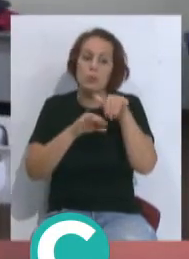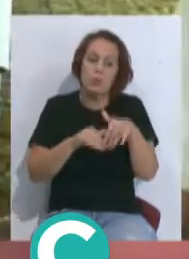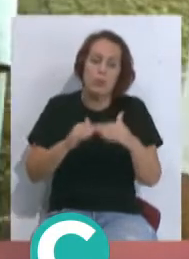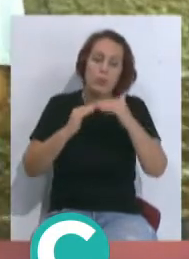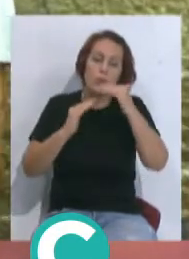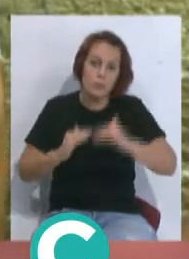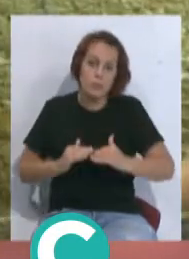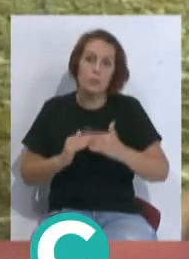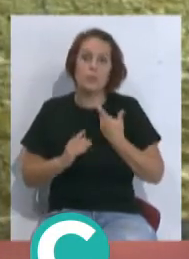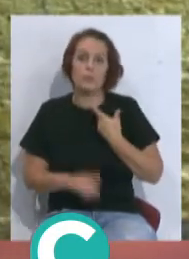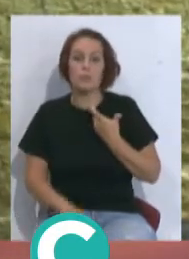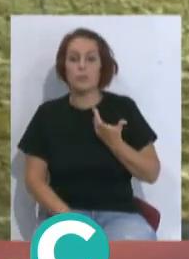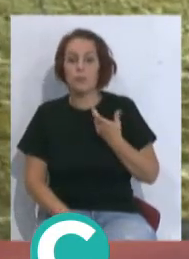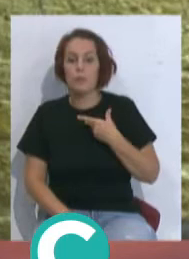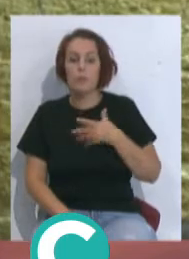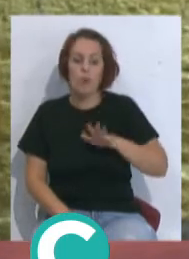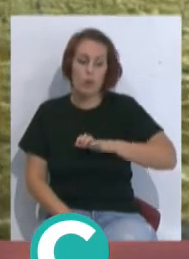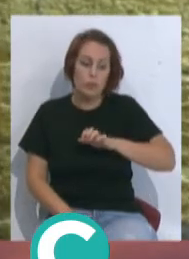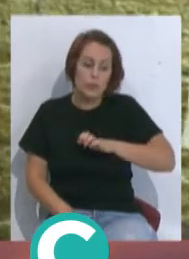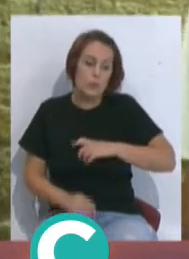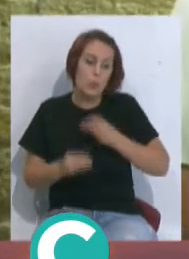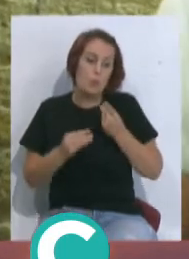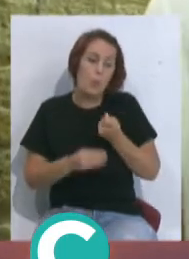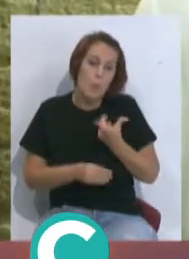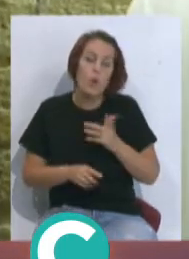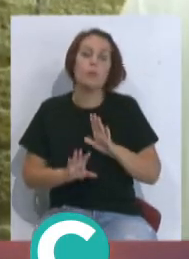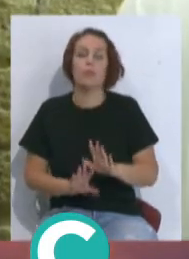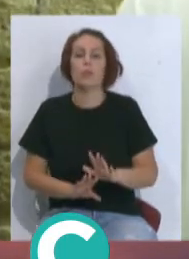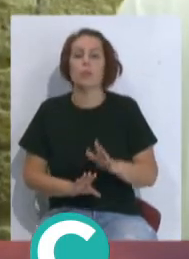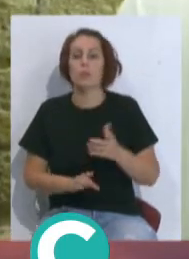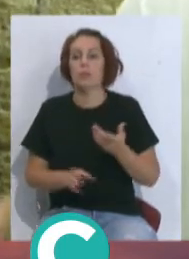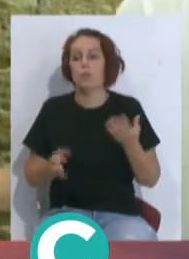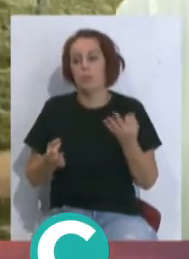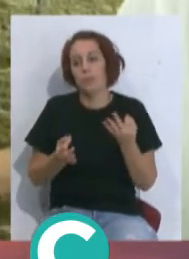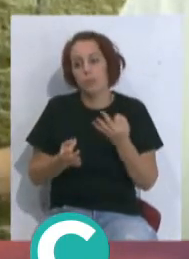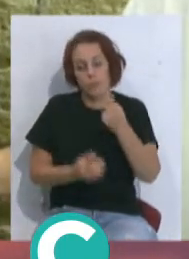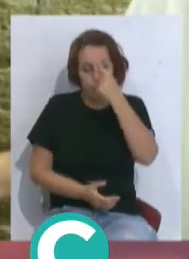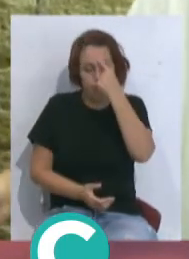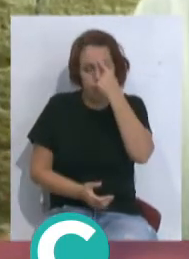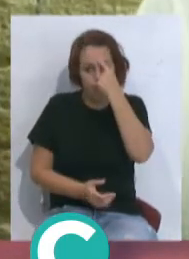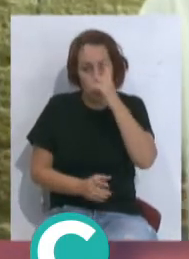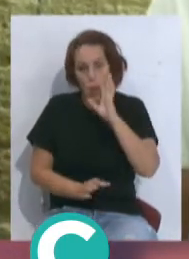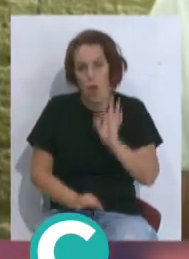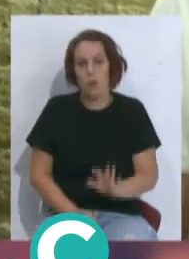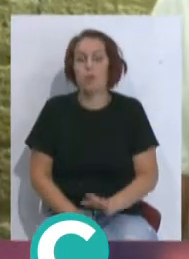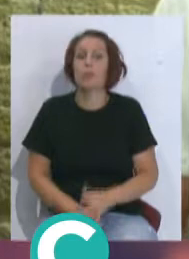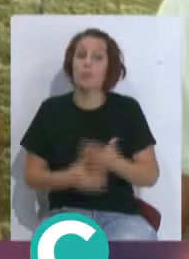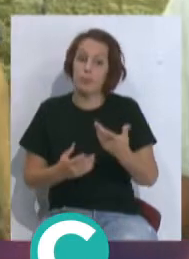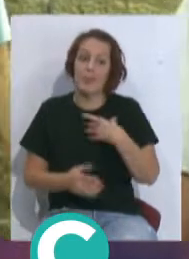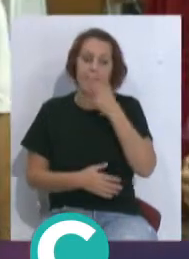esté orillera, esté como sea, pero nos tenemos que tener esa premisa siempre. Dicho lo